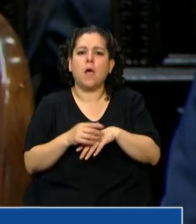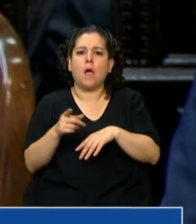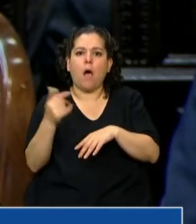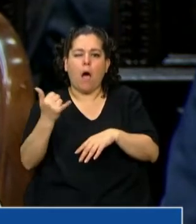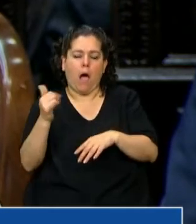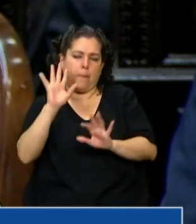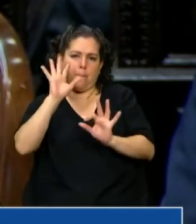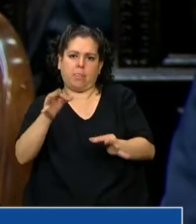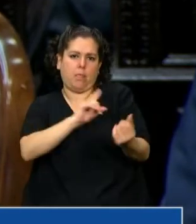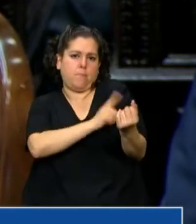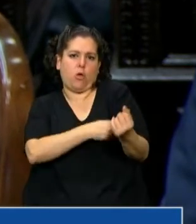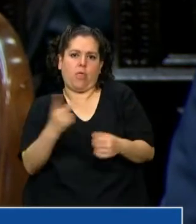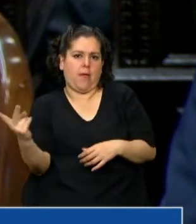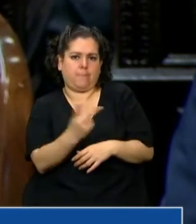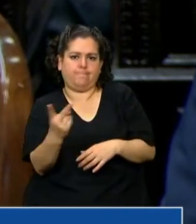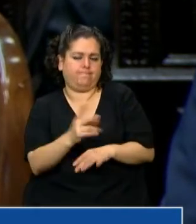poder evidente,